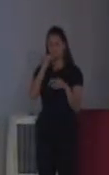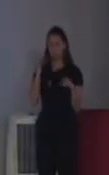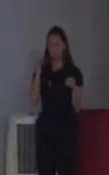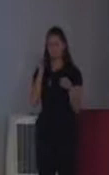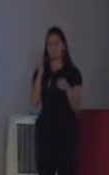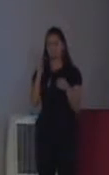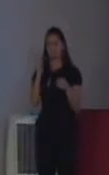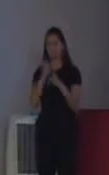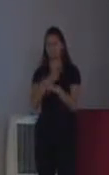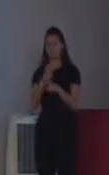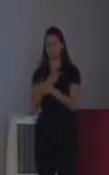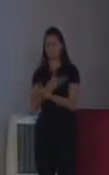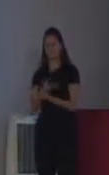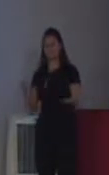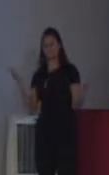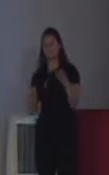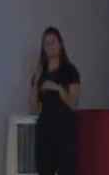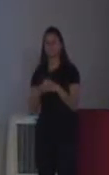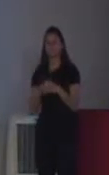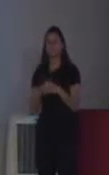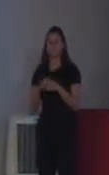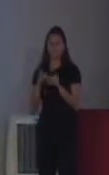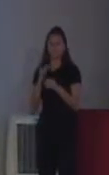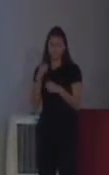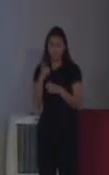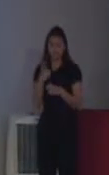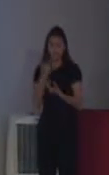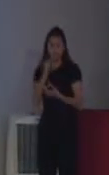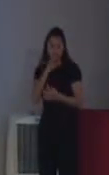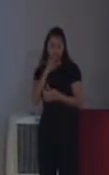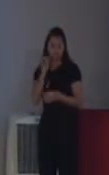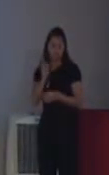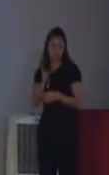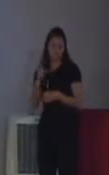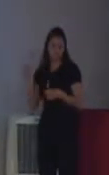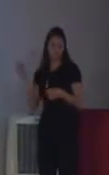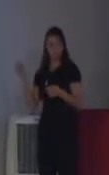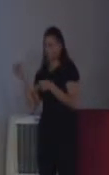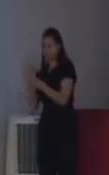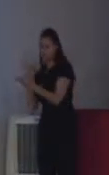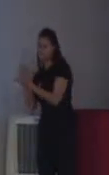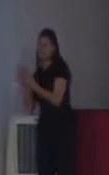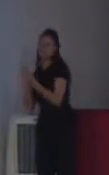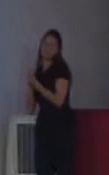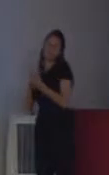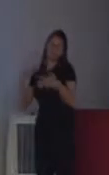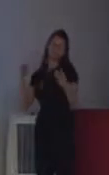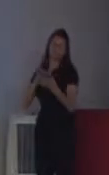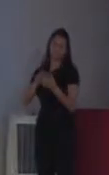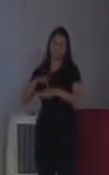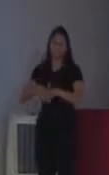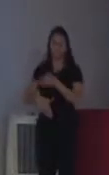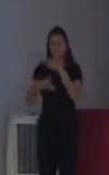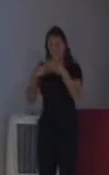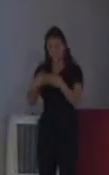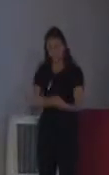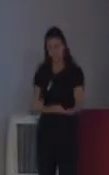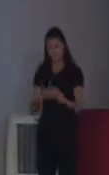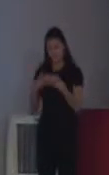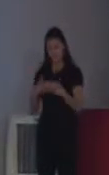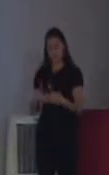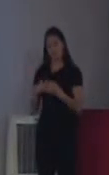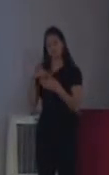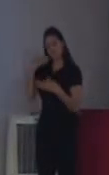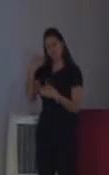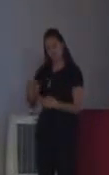responsabilidad, digamos, directa con las víctimas, en tanto que yo soy víctima también del conflicto, mi discapacidad es derivada por el conflicto, y ya, digamos,